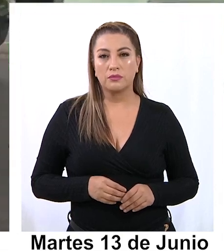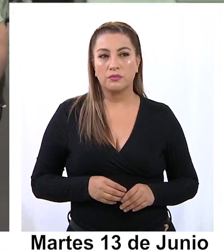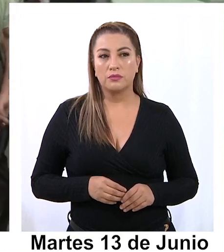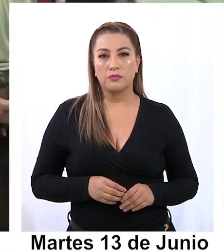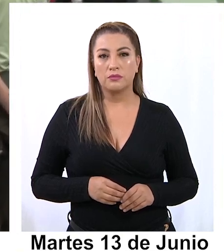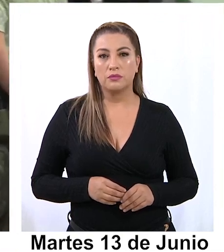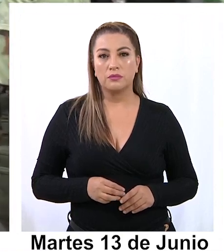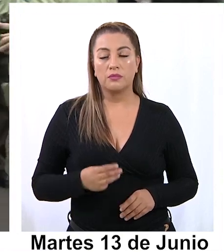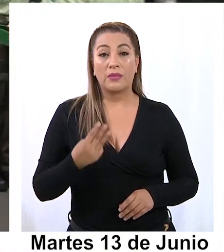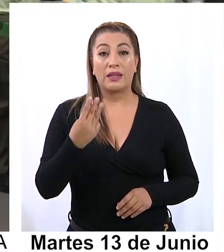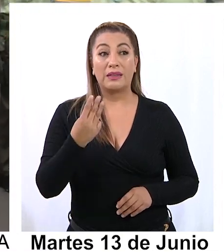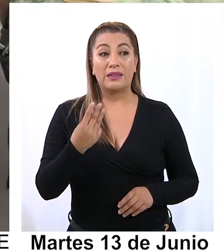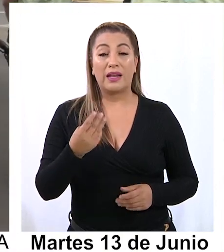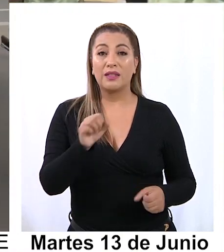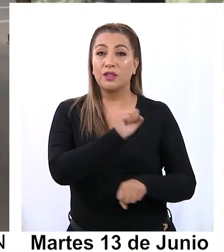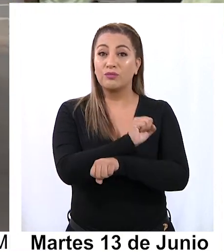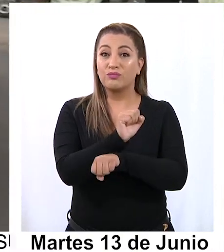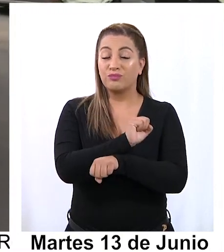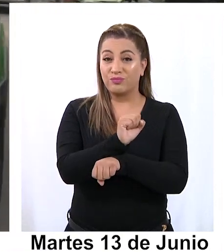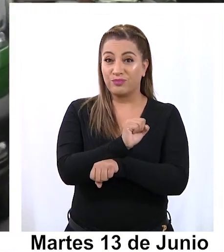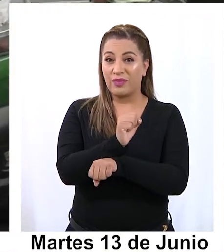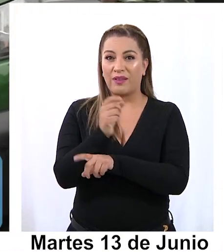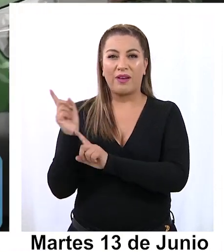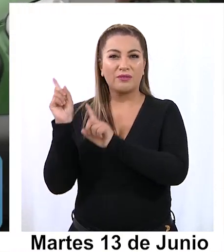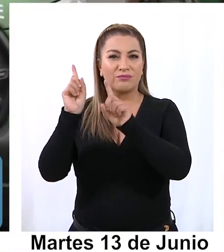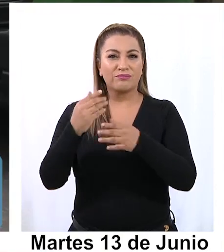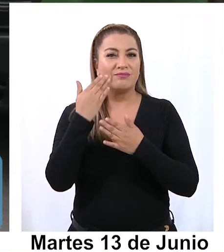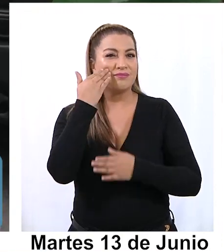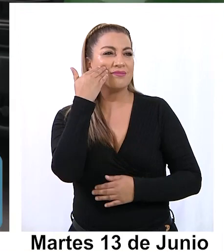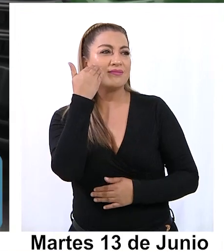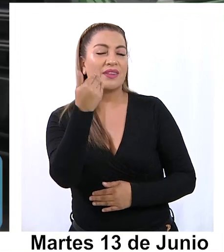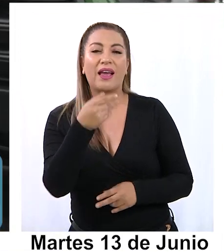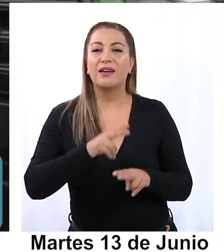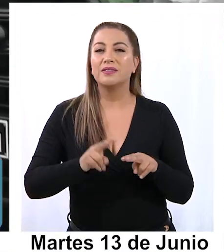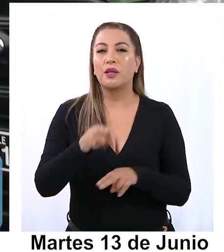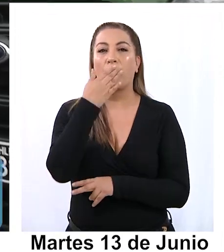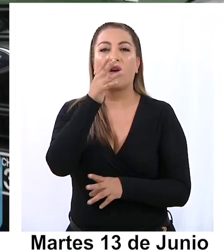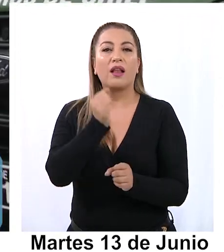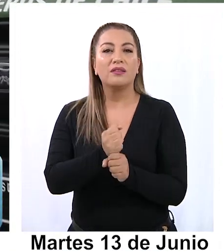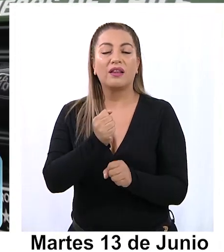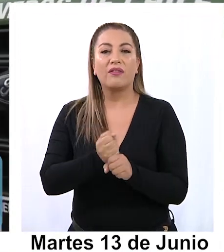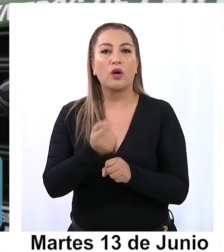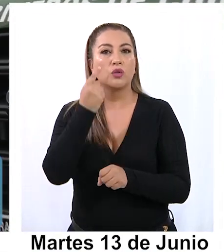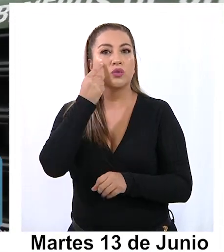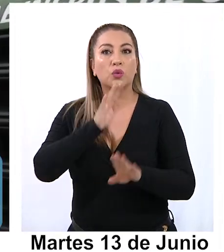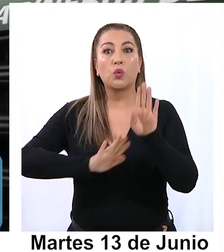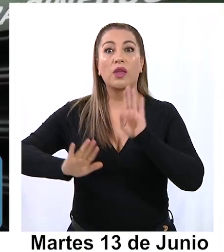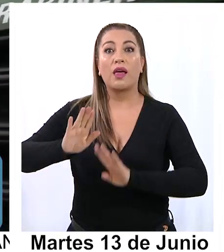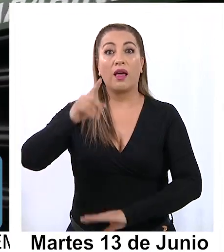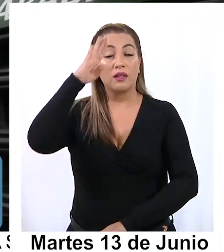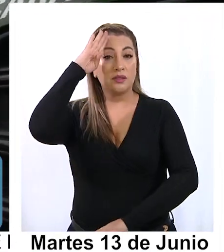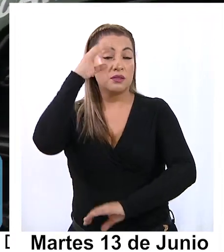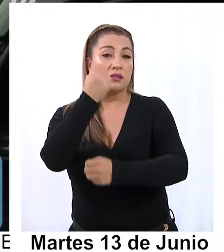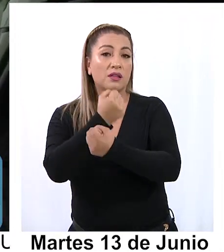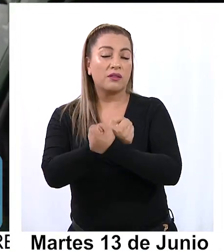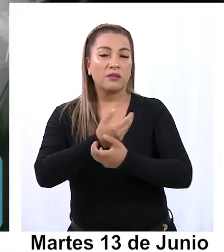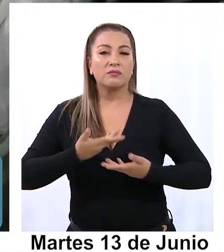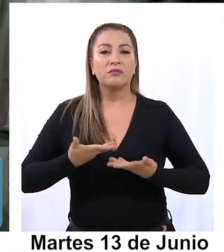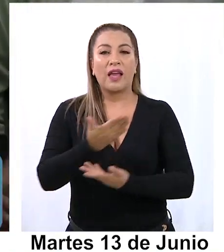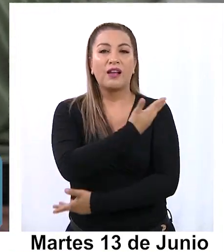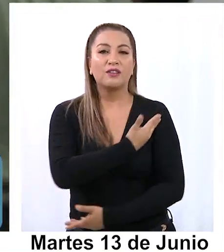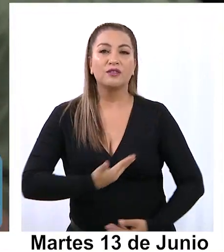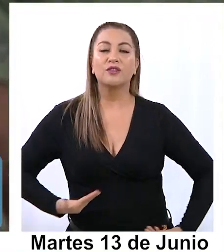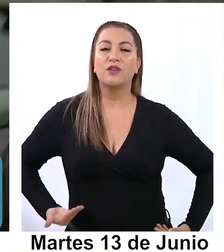Tres retenes móviles que vendrán a mejorar de manera ostensible la labor preventiva de carabineros, entregó el